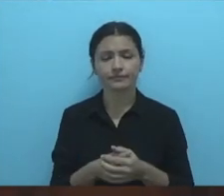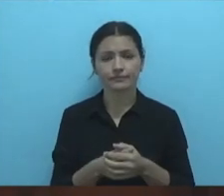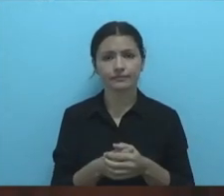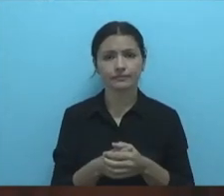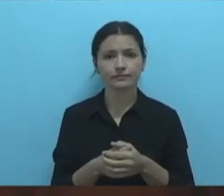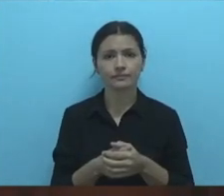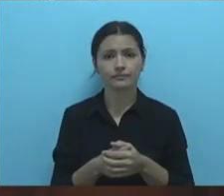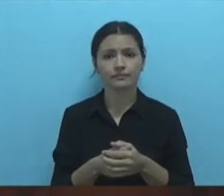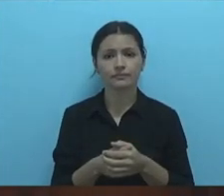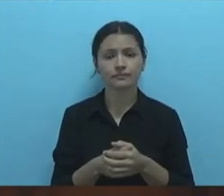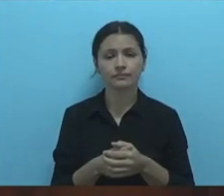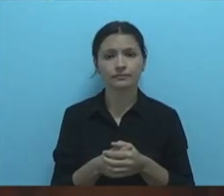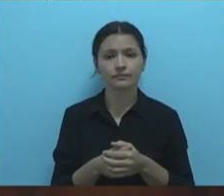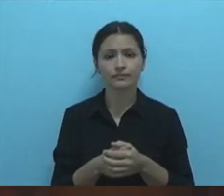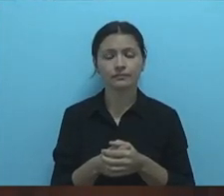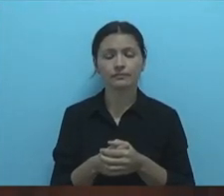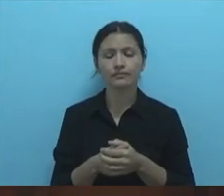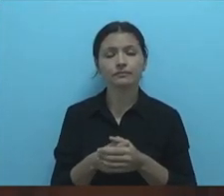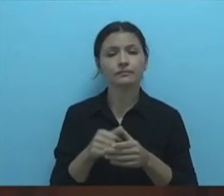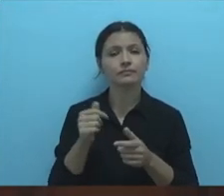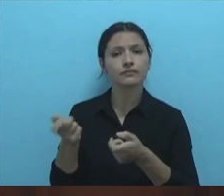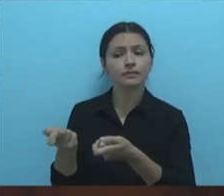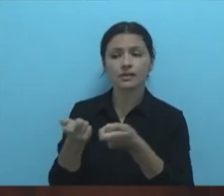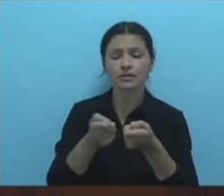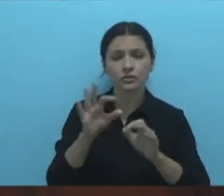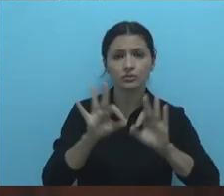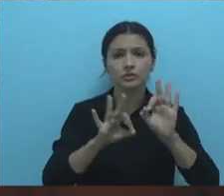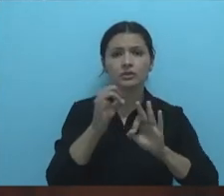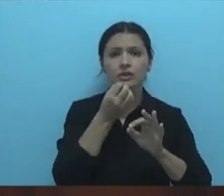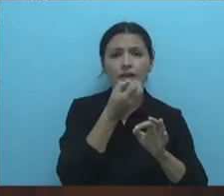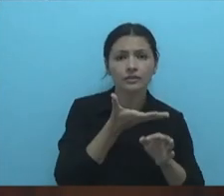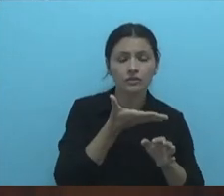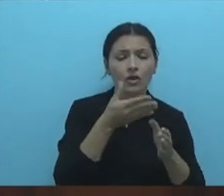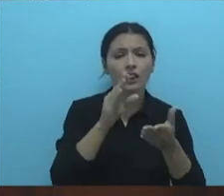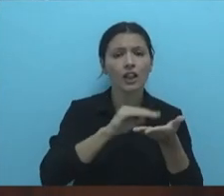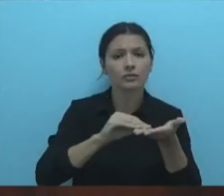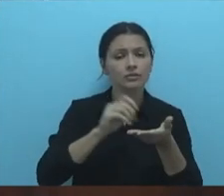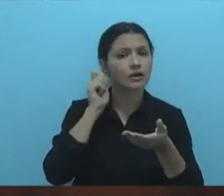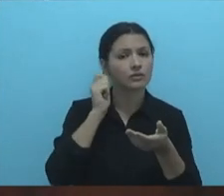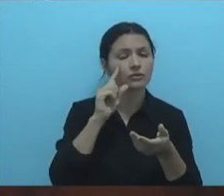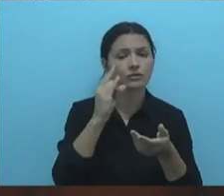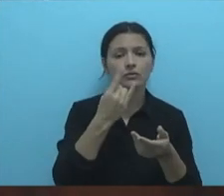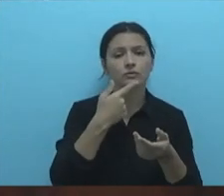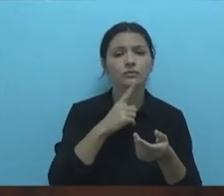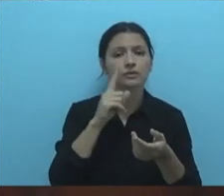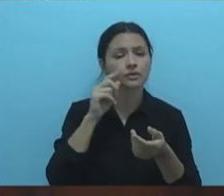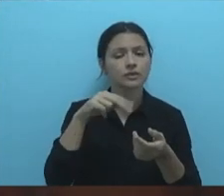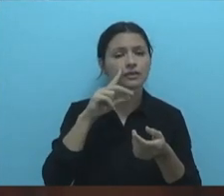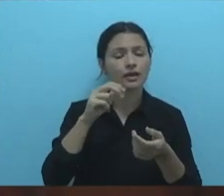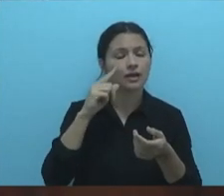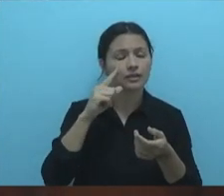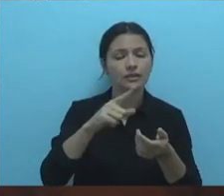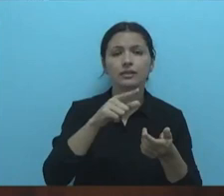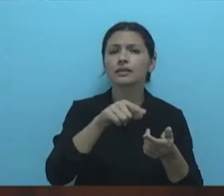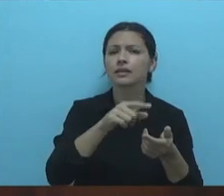aprobado por eso y pedido tratamiento sobre tabla un proyecto de declaración del diputado justiniani conjuntamente con la diputada donet